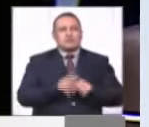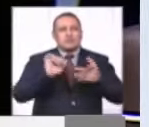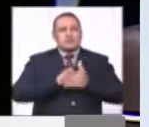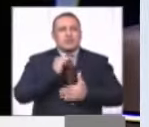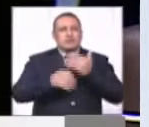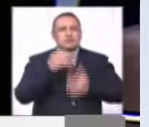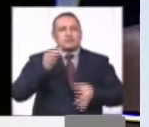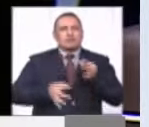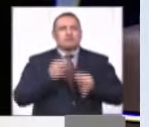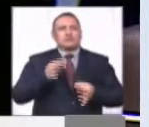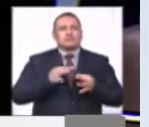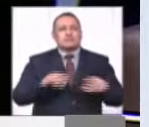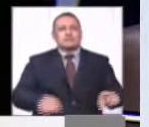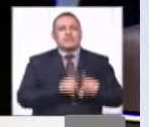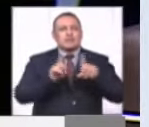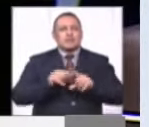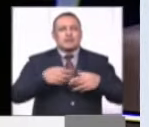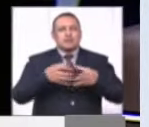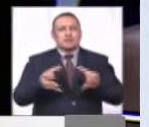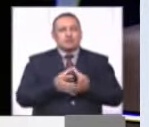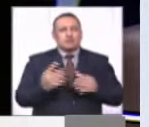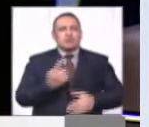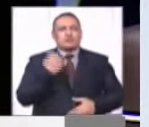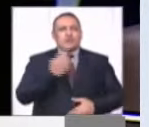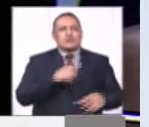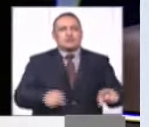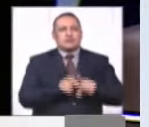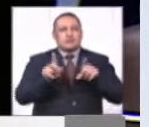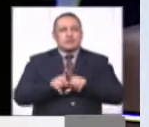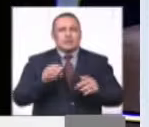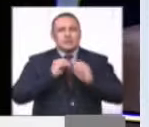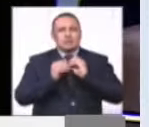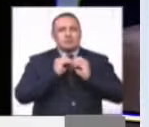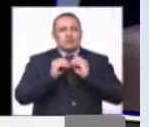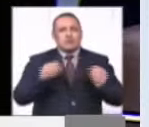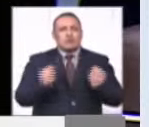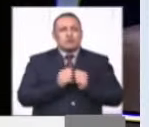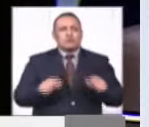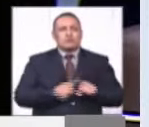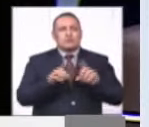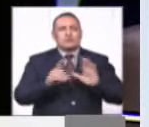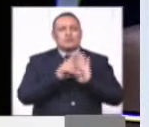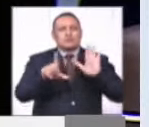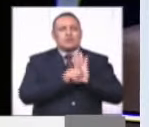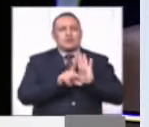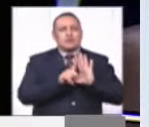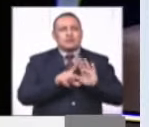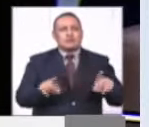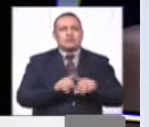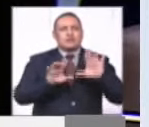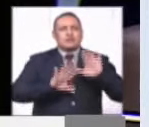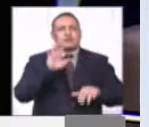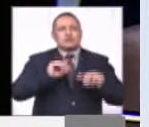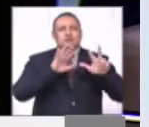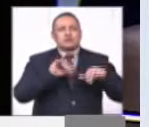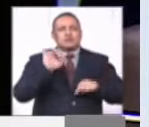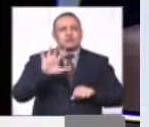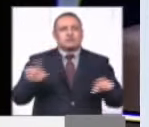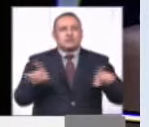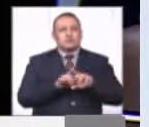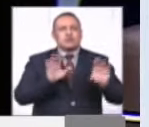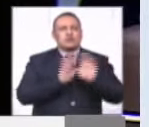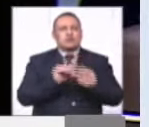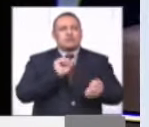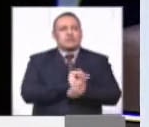por justicia. Este régimen que modifica a través del decreto legislativo 1585 el